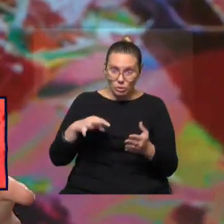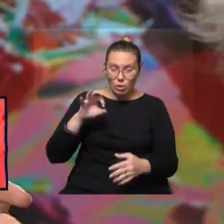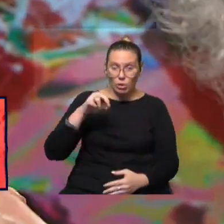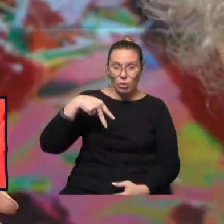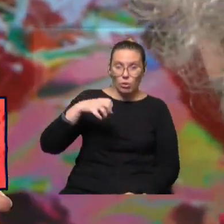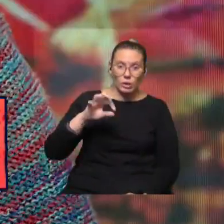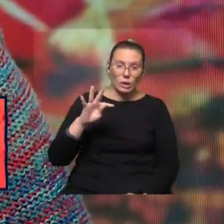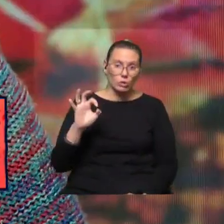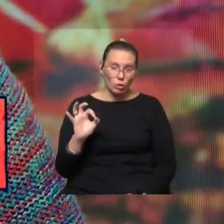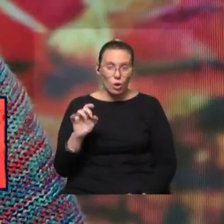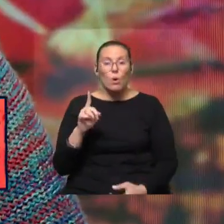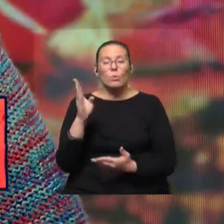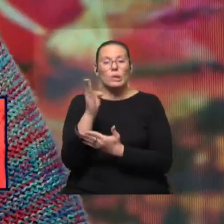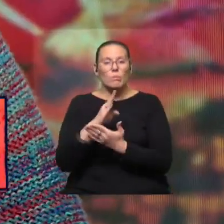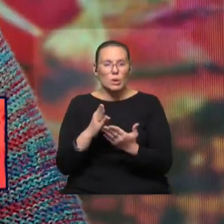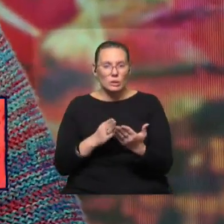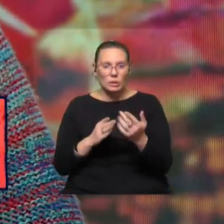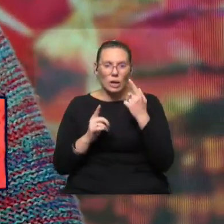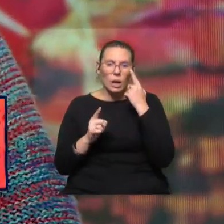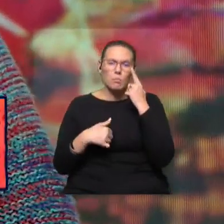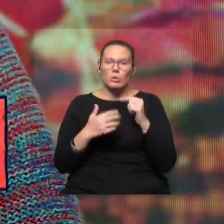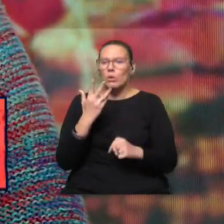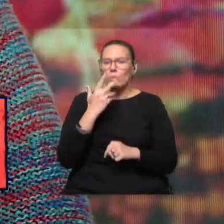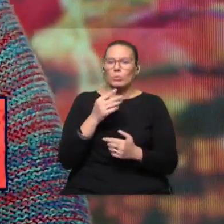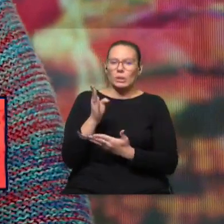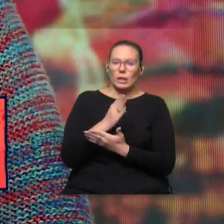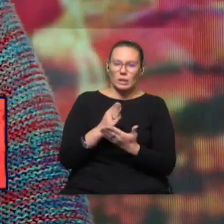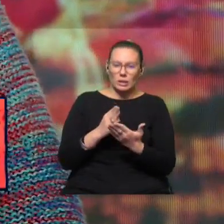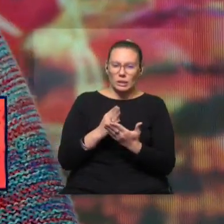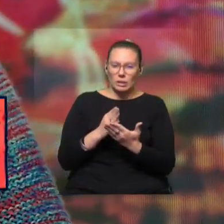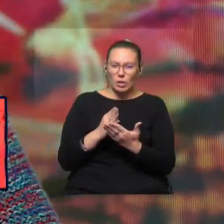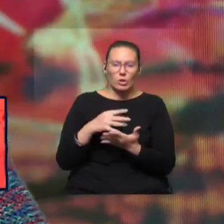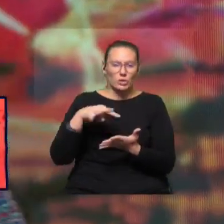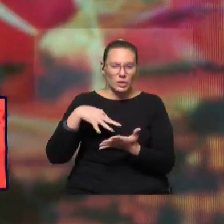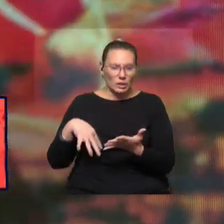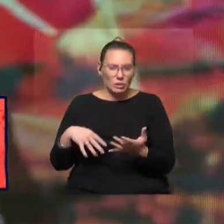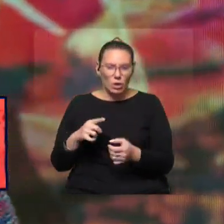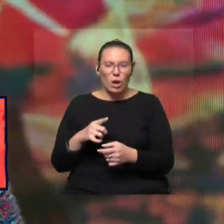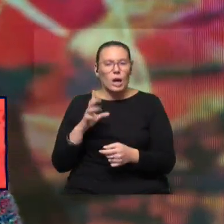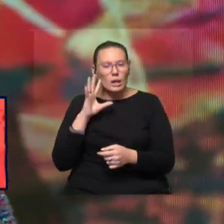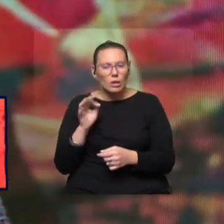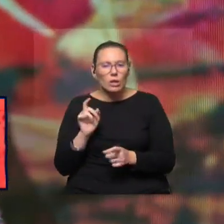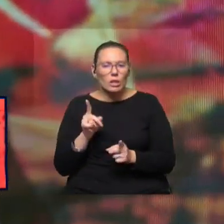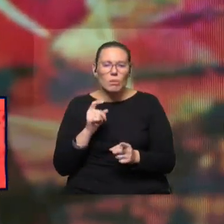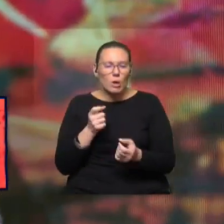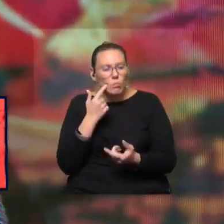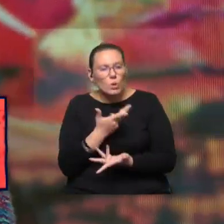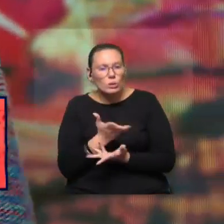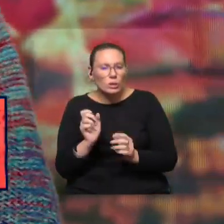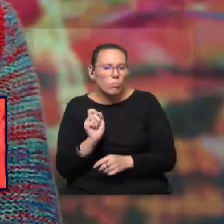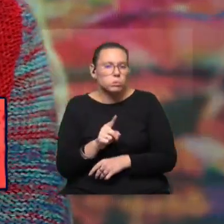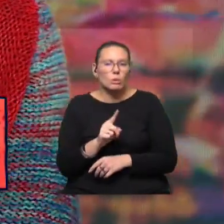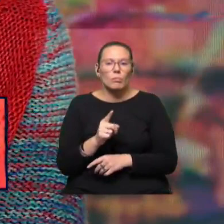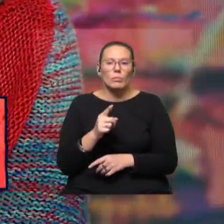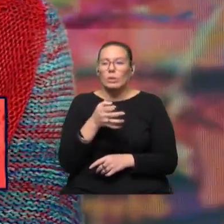oneto hay una poesía Porque además a mí no me gustan los textos curatoriales Me parece que la obra Tiene que hablar por sí misma no